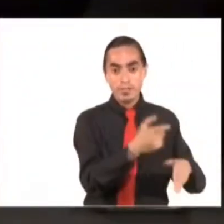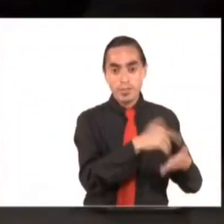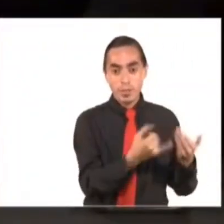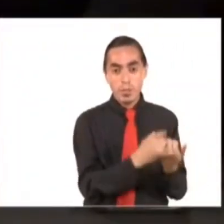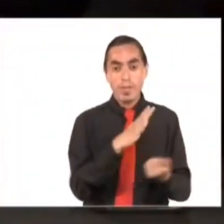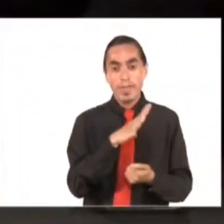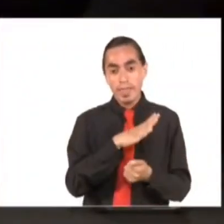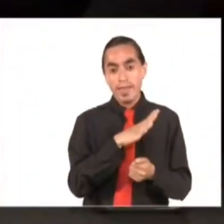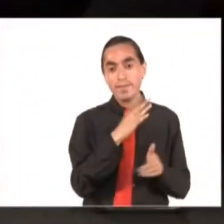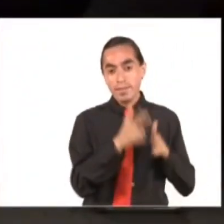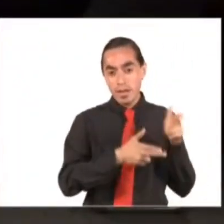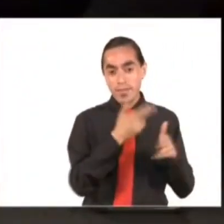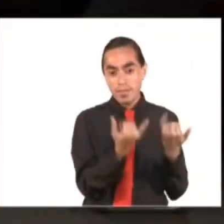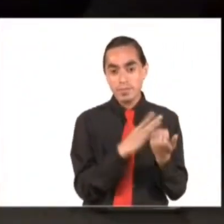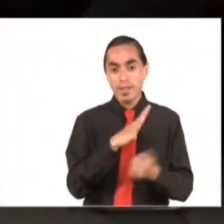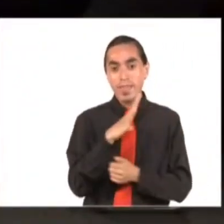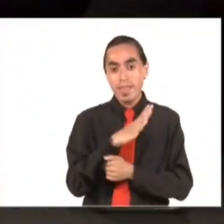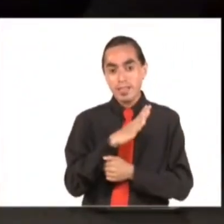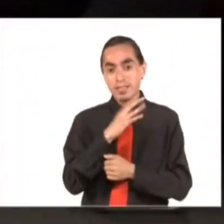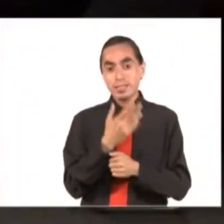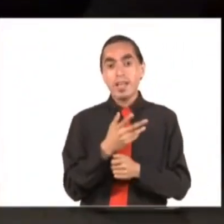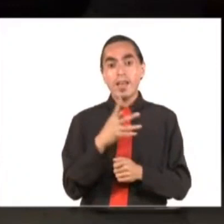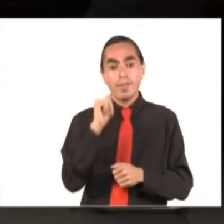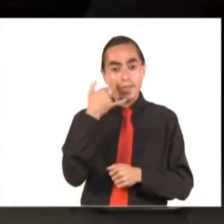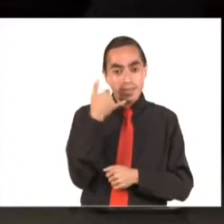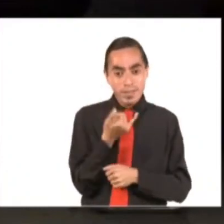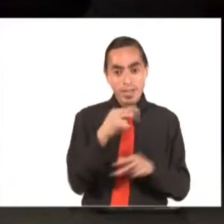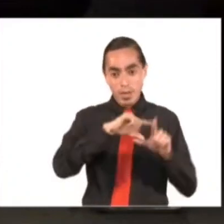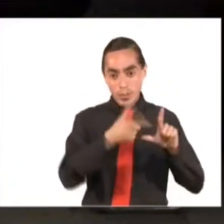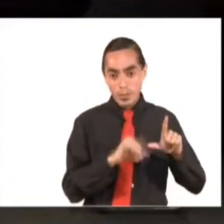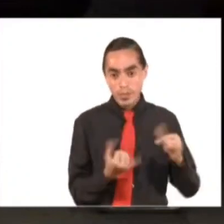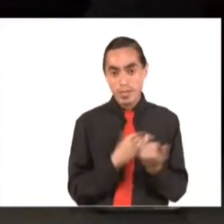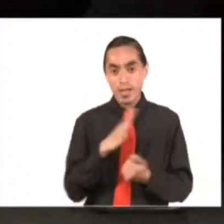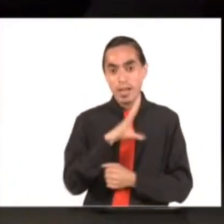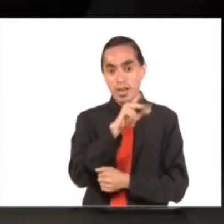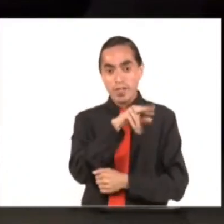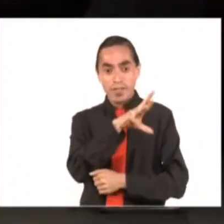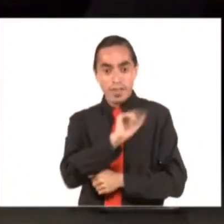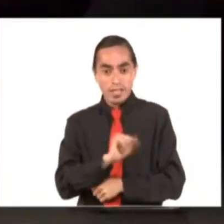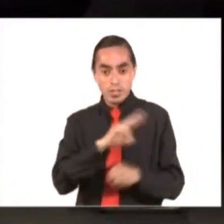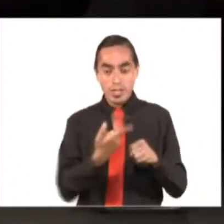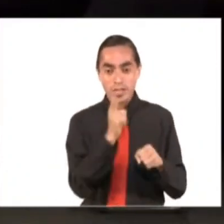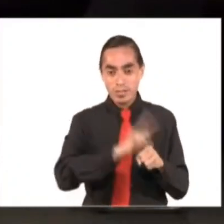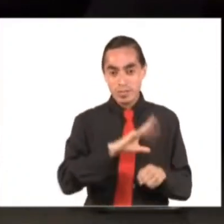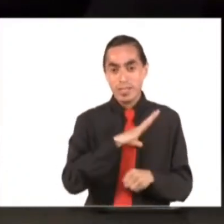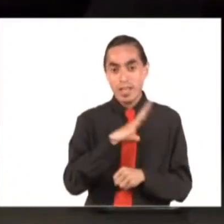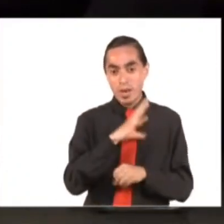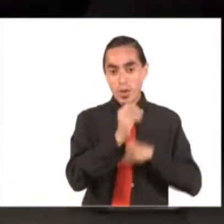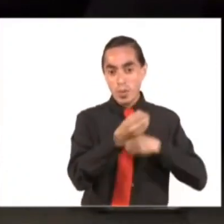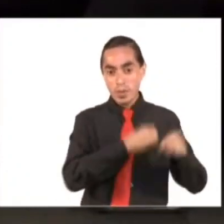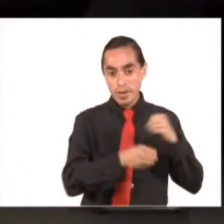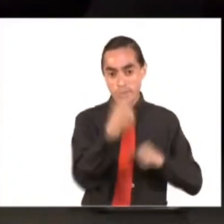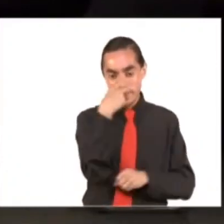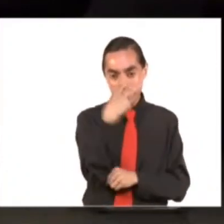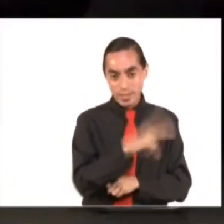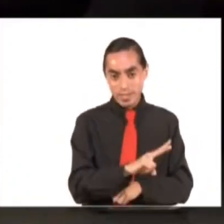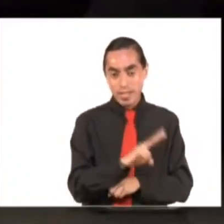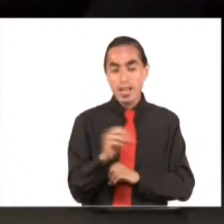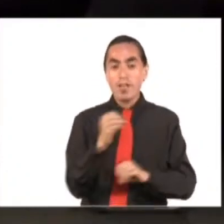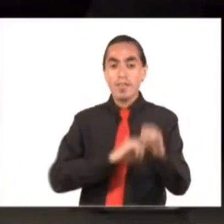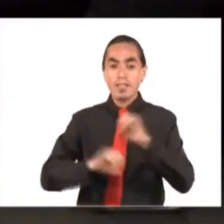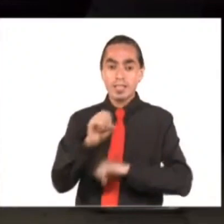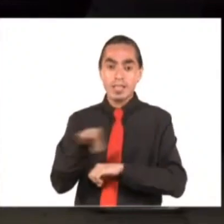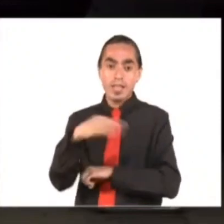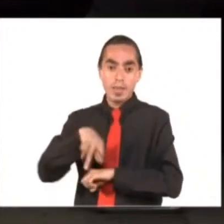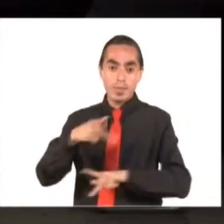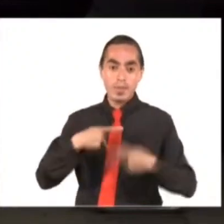Sindicato de Telefonistas de la República Mexicana, la Confederación Regional Obrera Mexicana, la Federación Revolucionaria de Empleados y